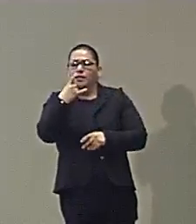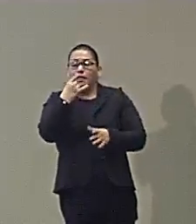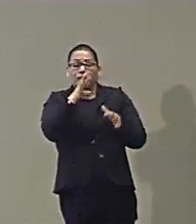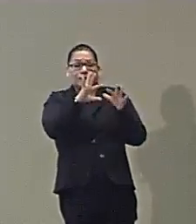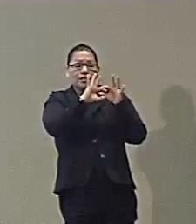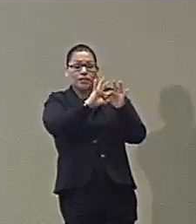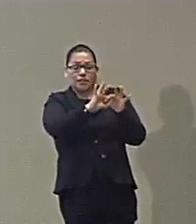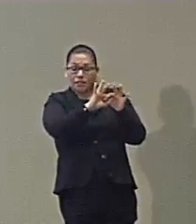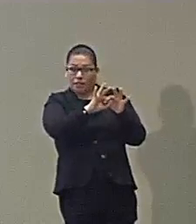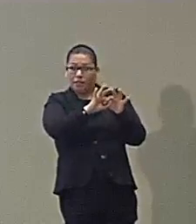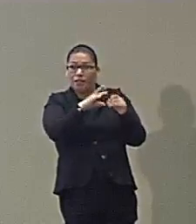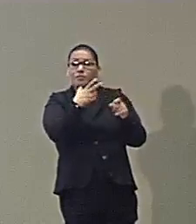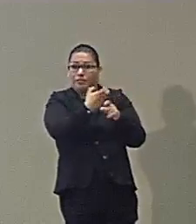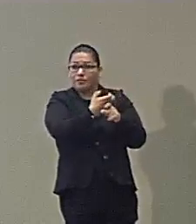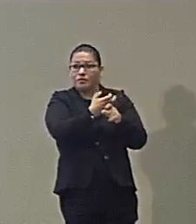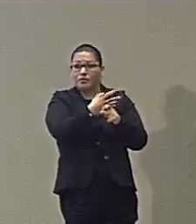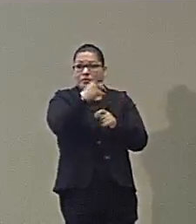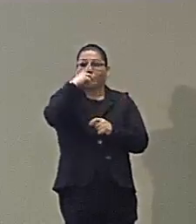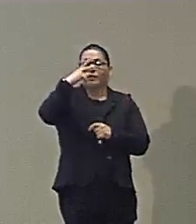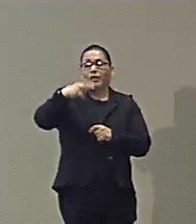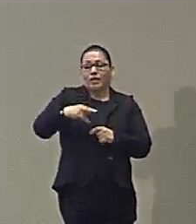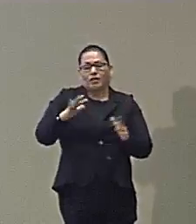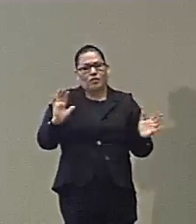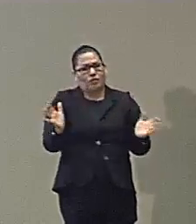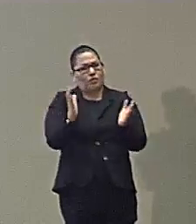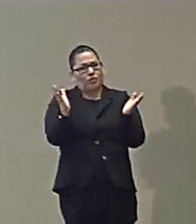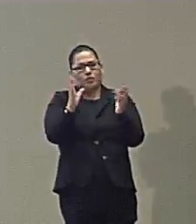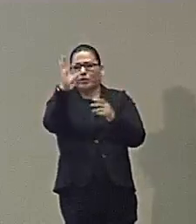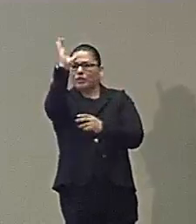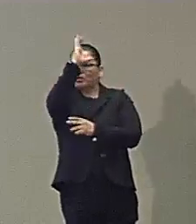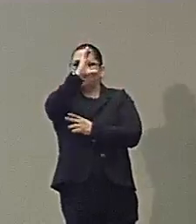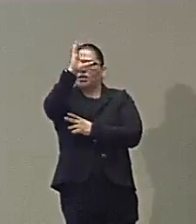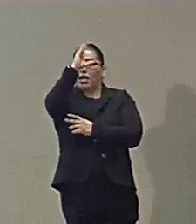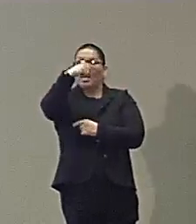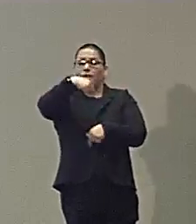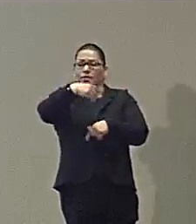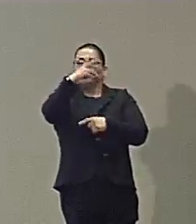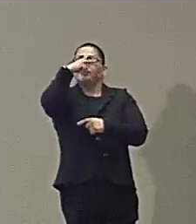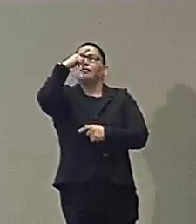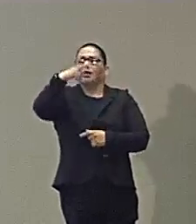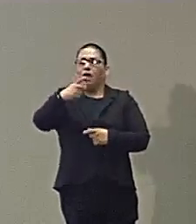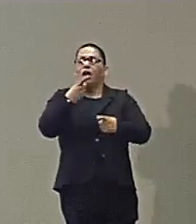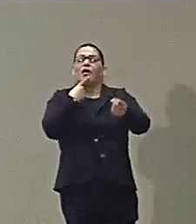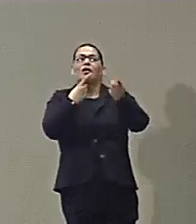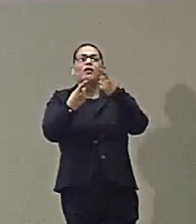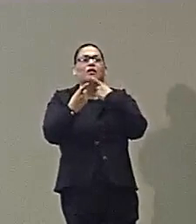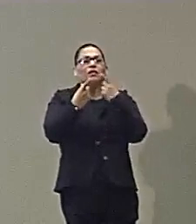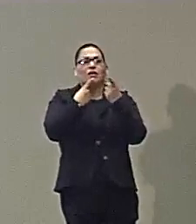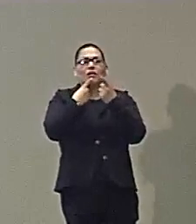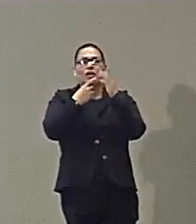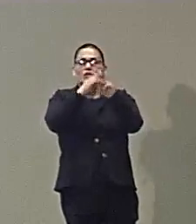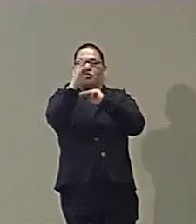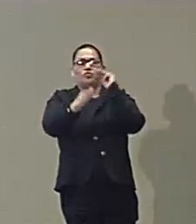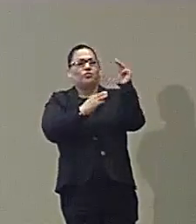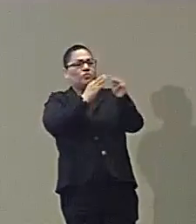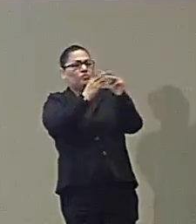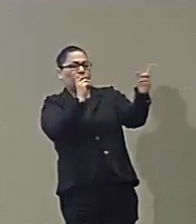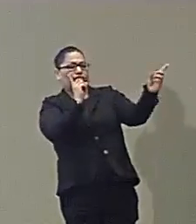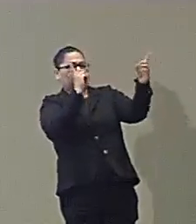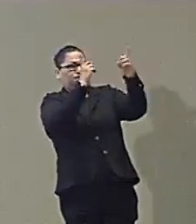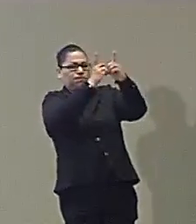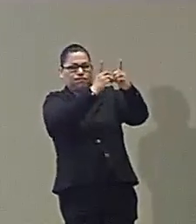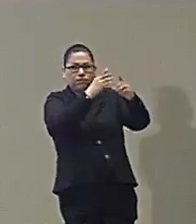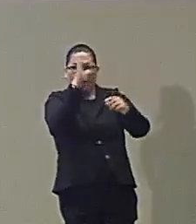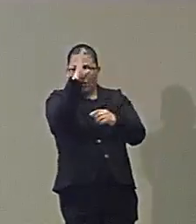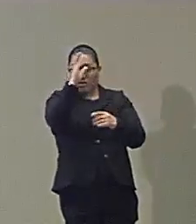porque méxico es una potencia cultural y méxico dialoga con el mundo a través de su